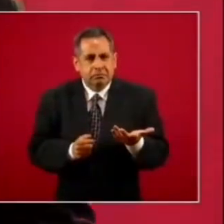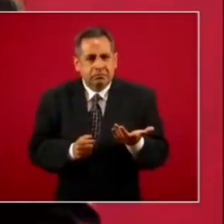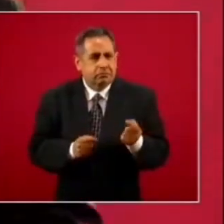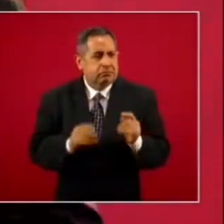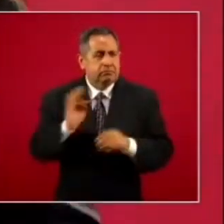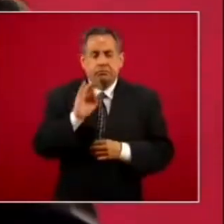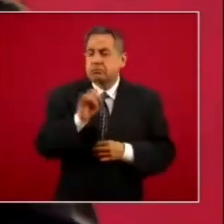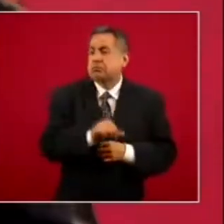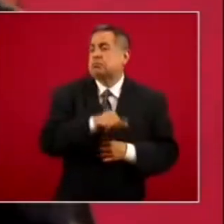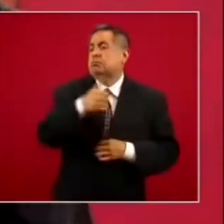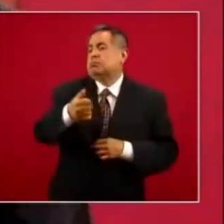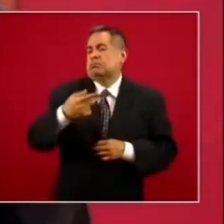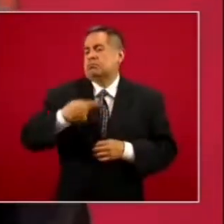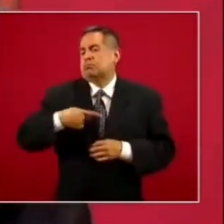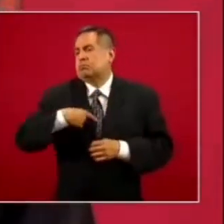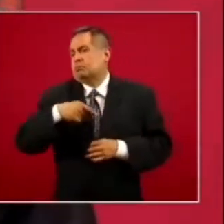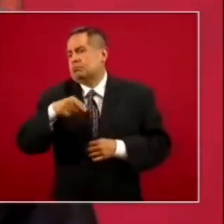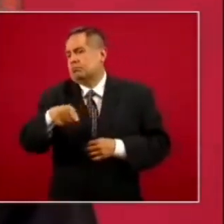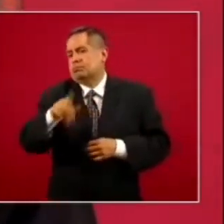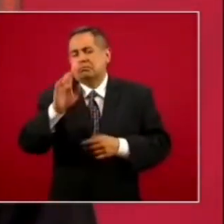un